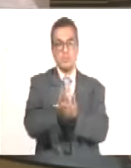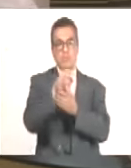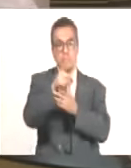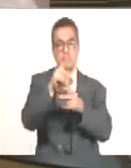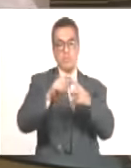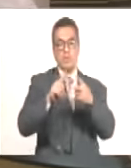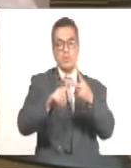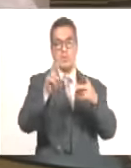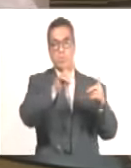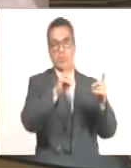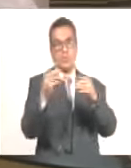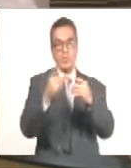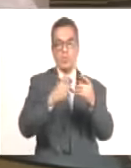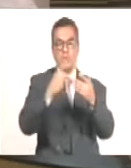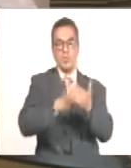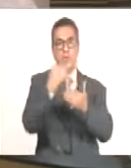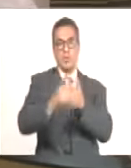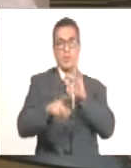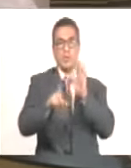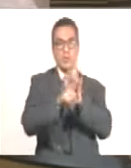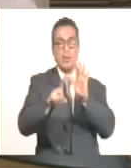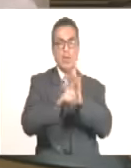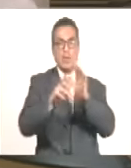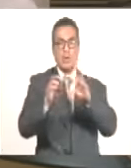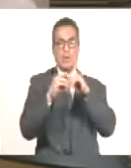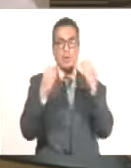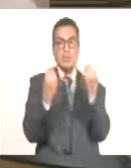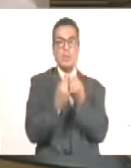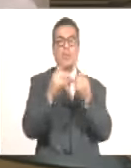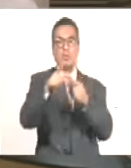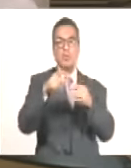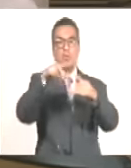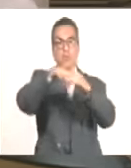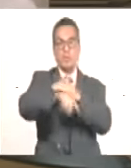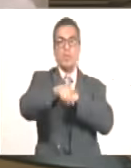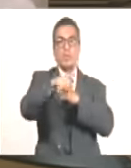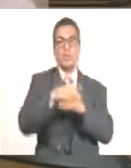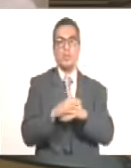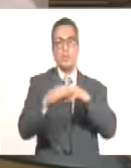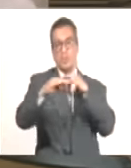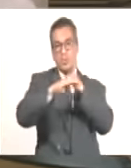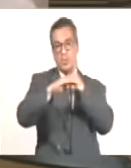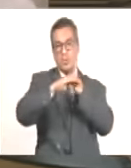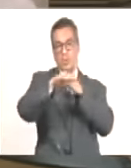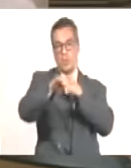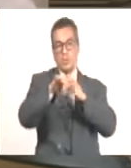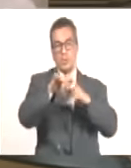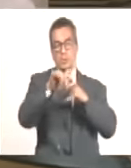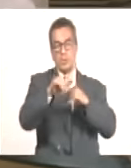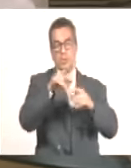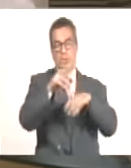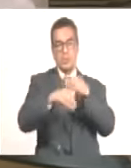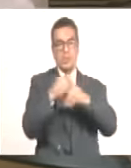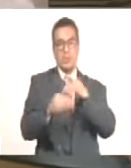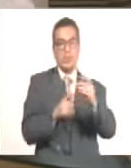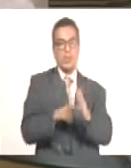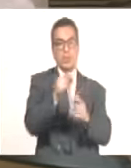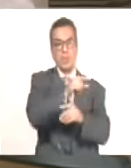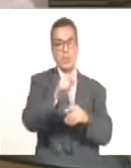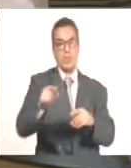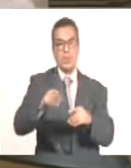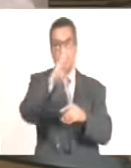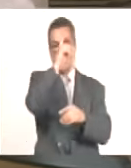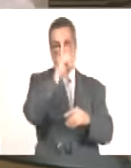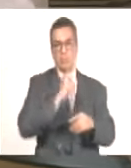de la segunda discusión del proyecto de ley orgánica para la inclusión, igualdad y desarrollo integral de las personas